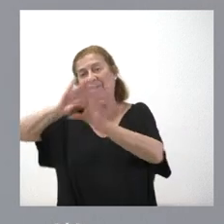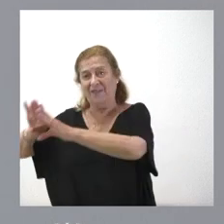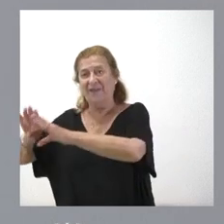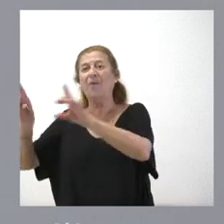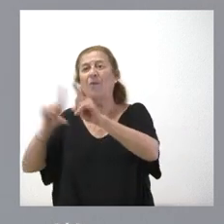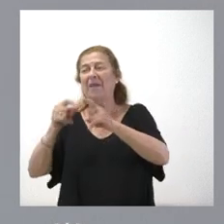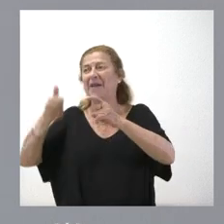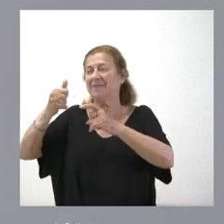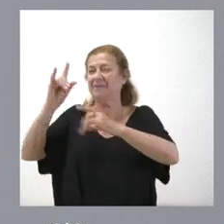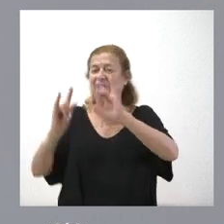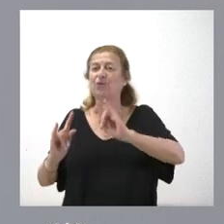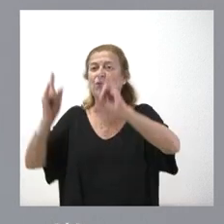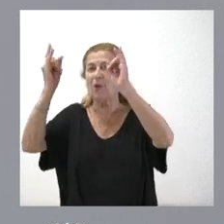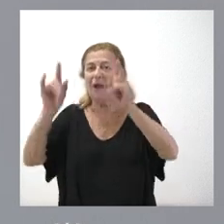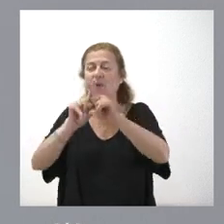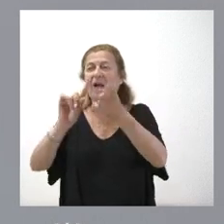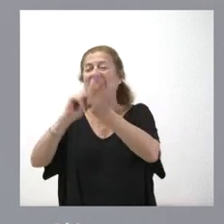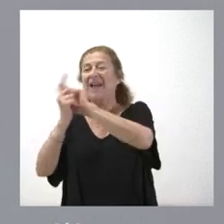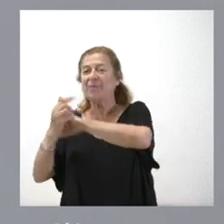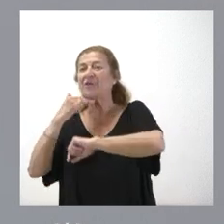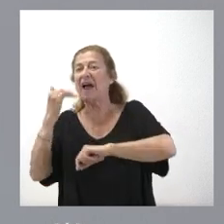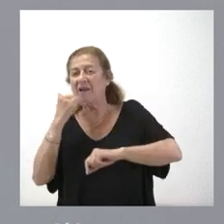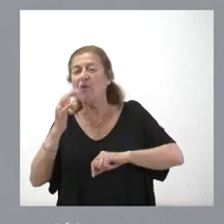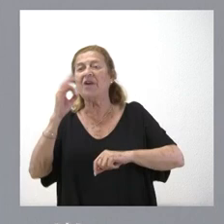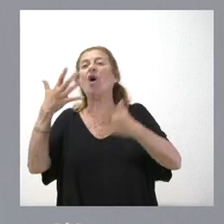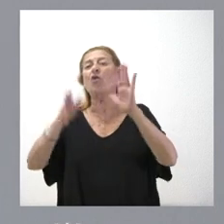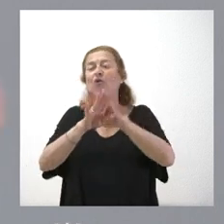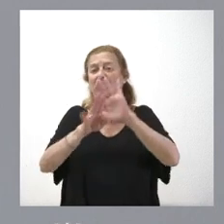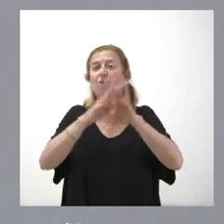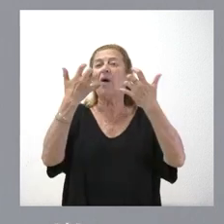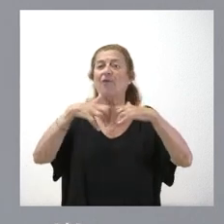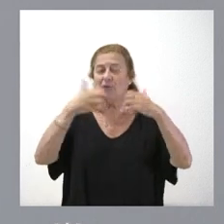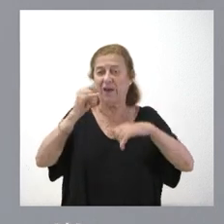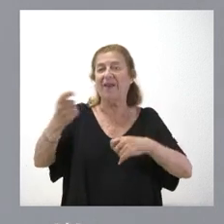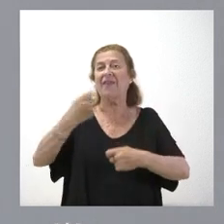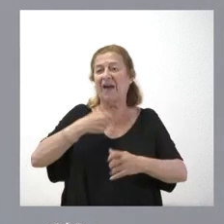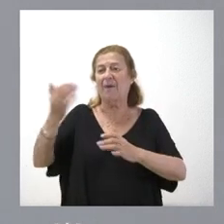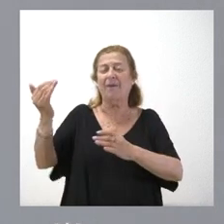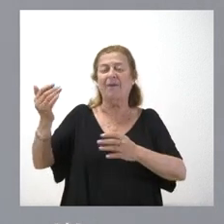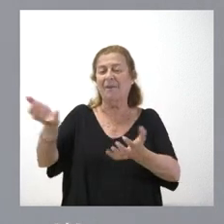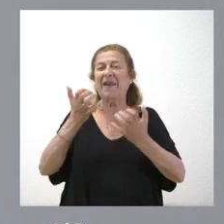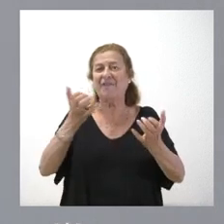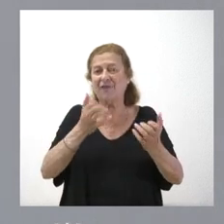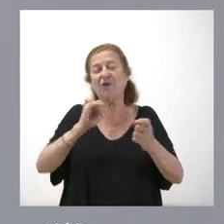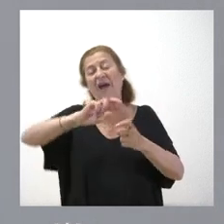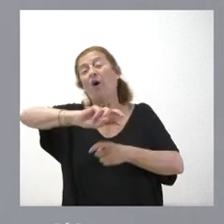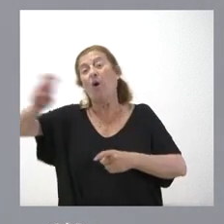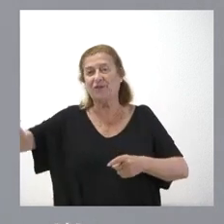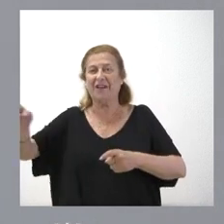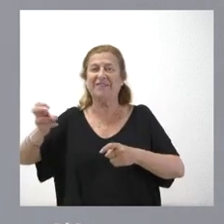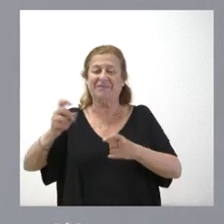carácter más estructural que provocan cambios determinados y que siguen funcionando y dando beneficios cuando desaparece la ayuda de aquellas de carácter